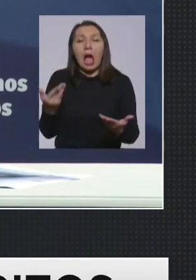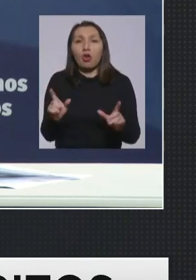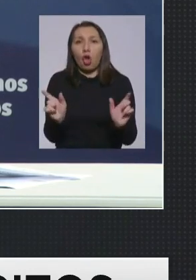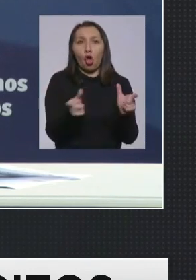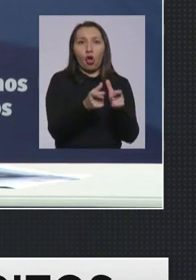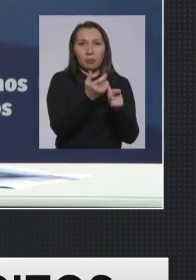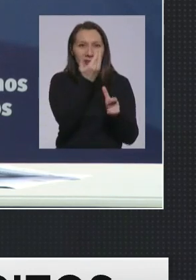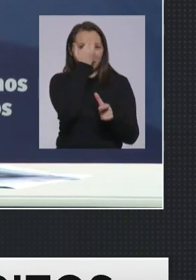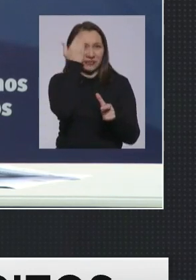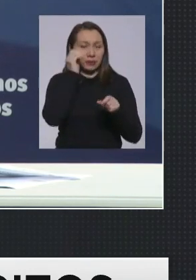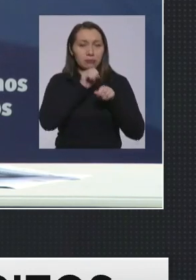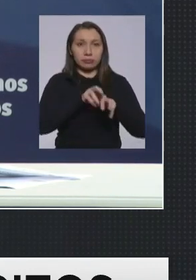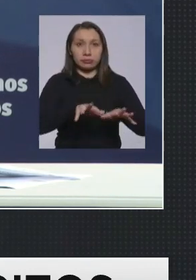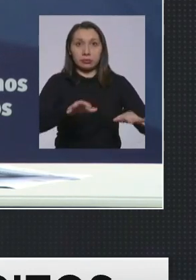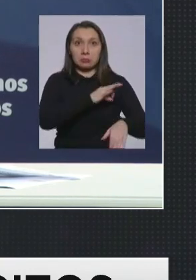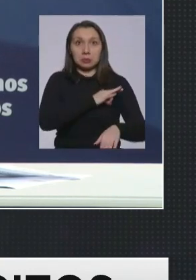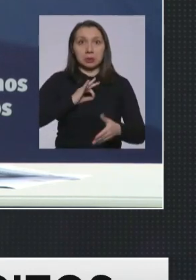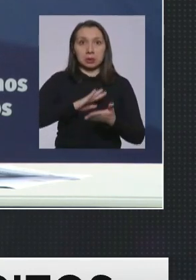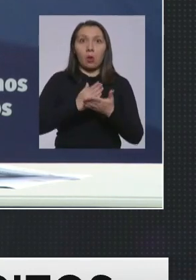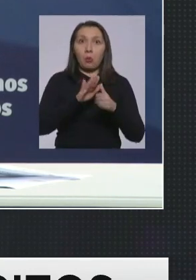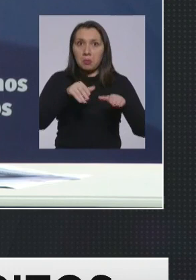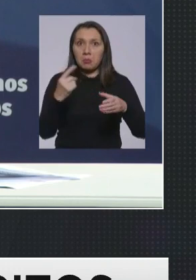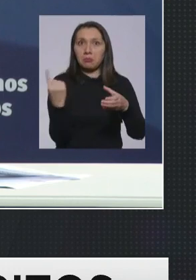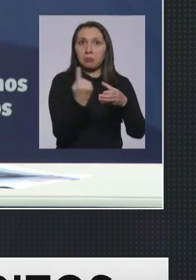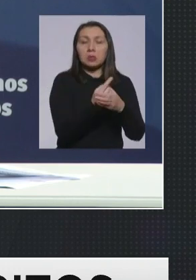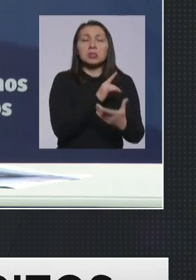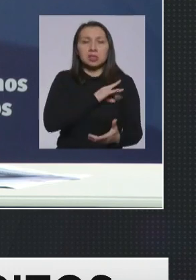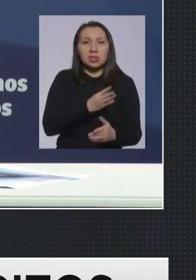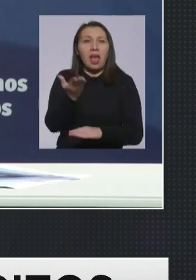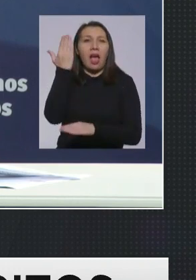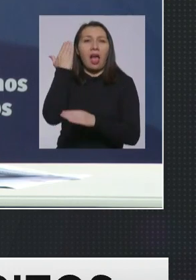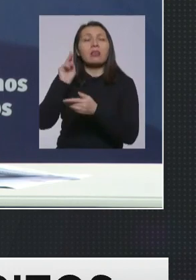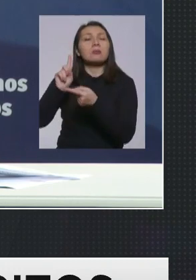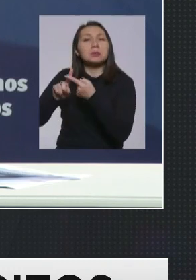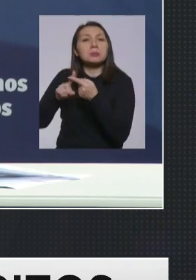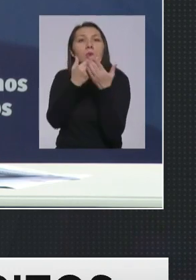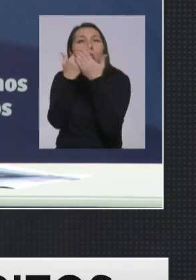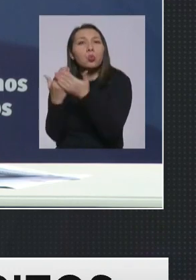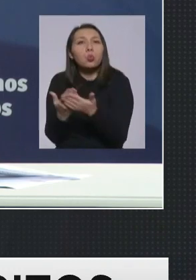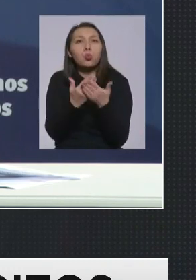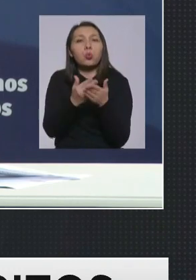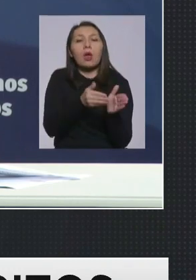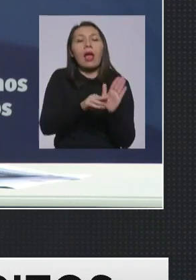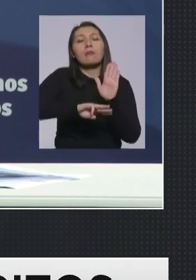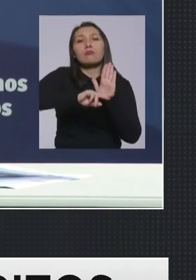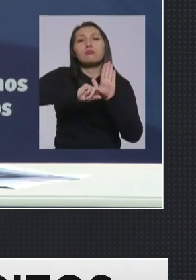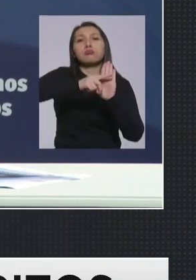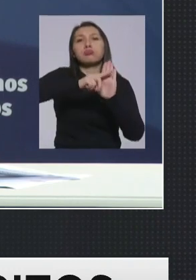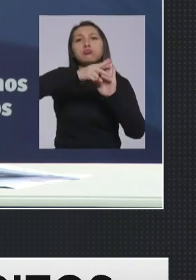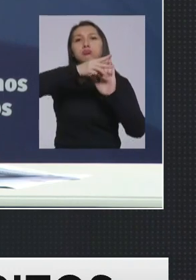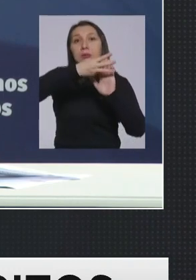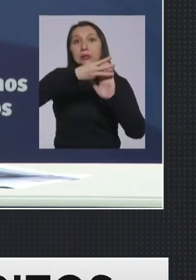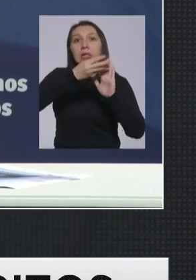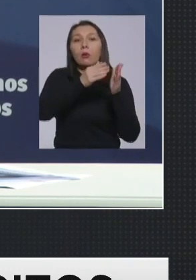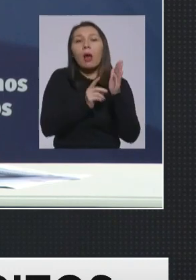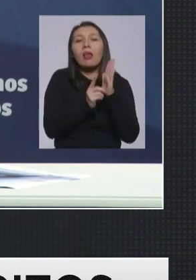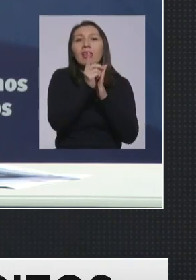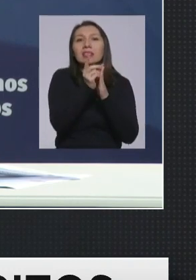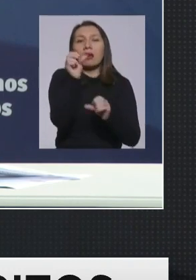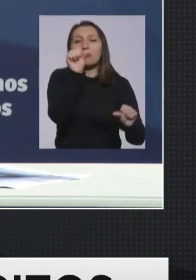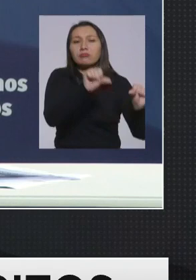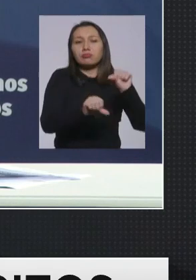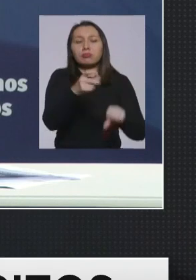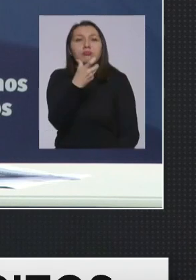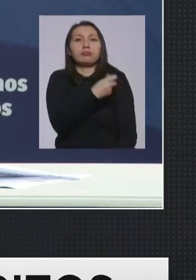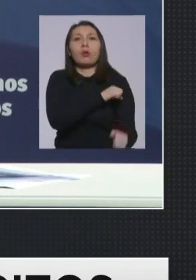de expertos en pandemia del ministerio de salud también chila ha participado en los estudios para fase 3 desarrollo de vacuna contra